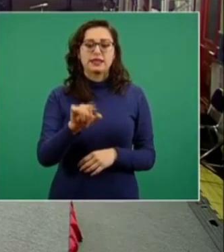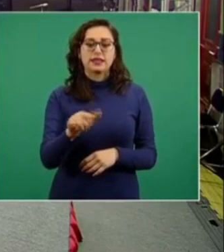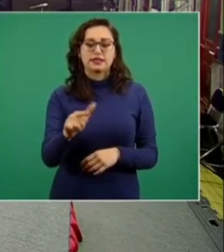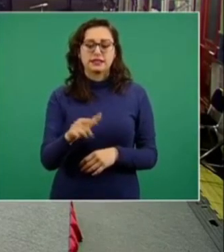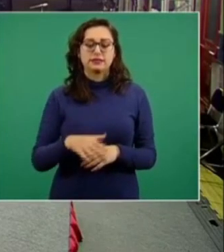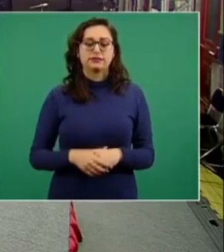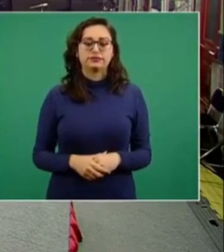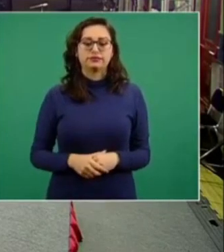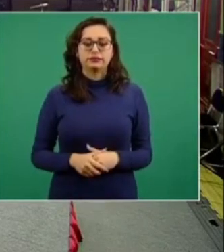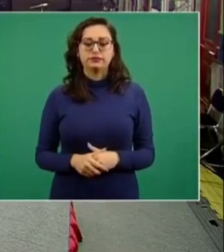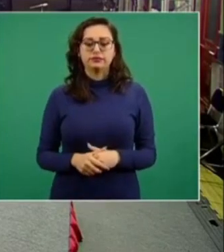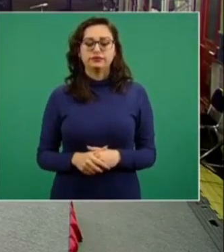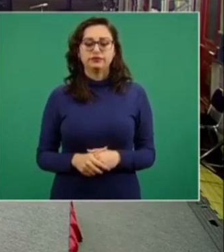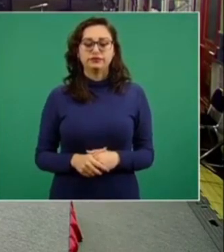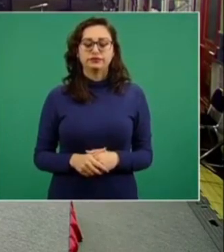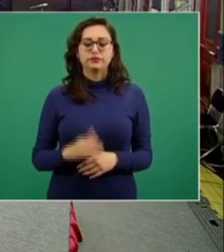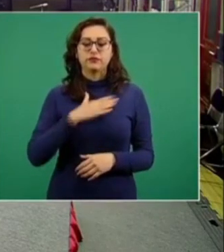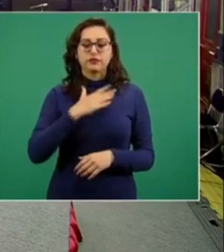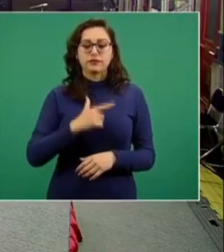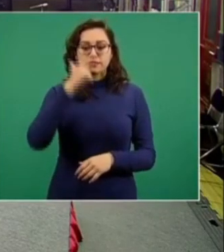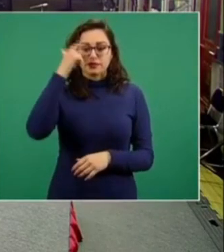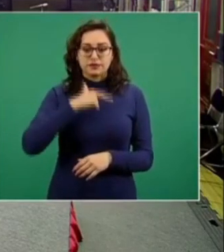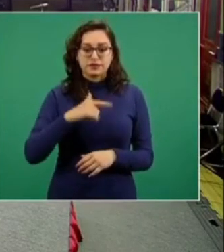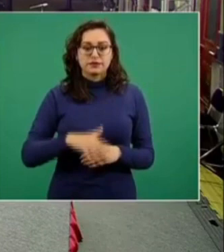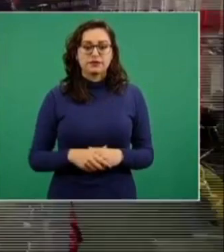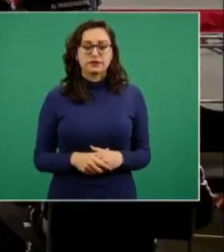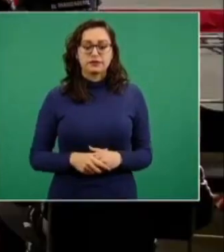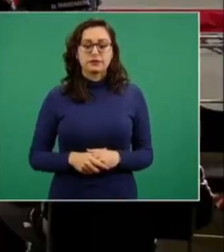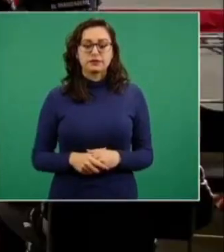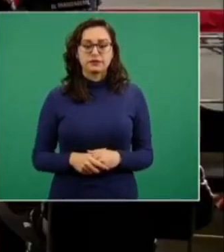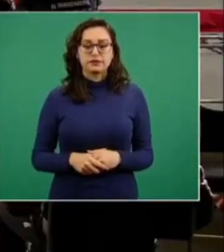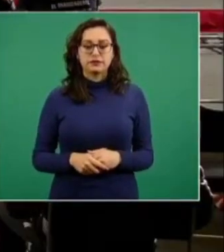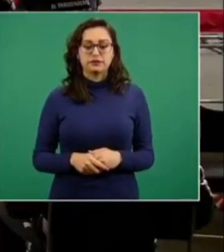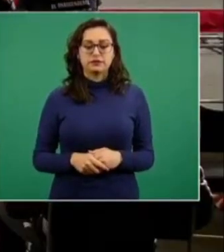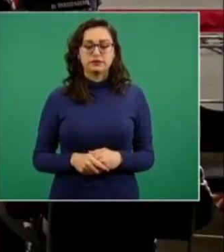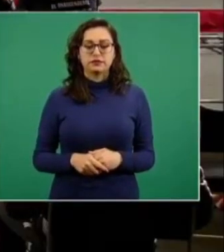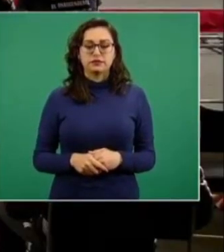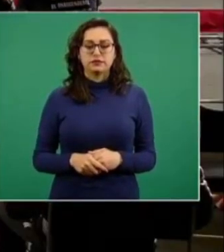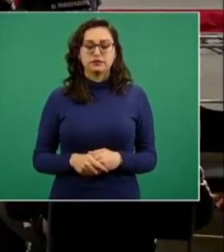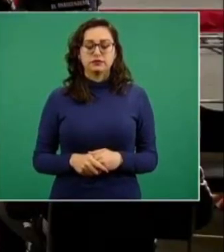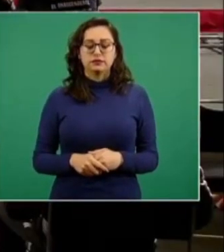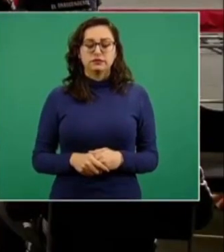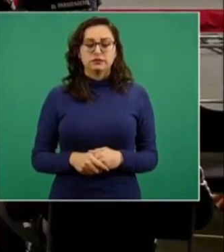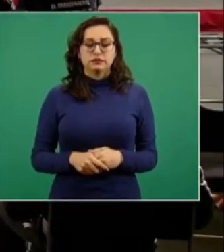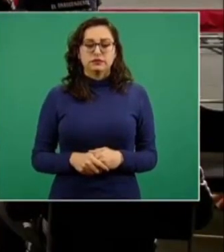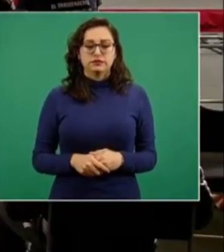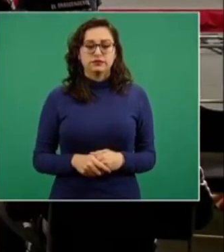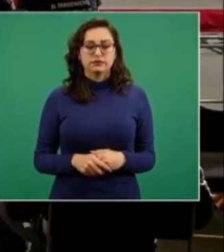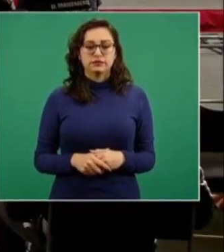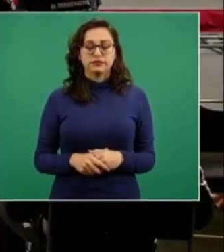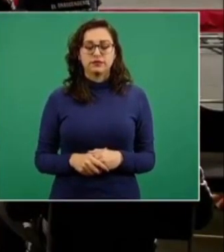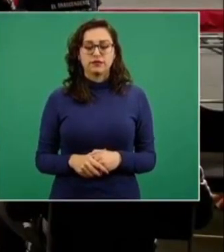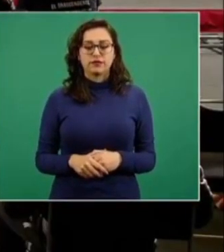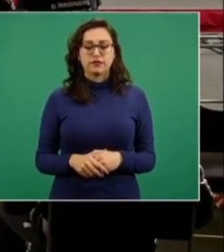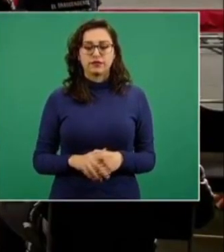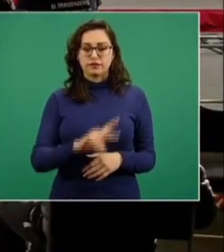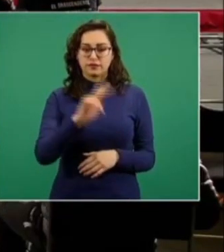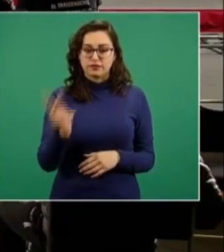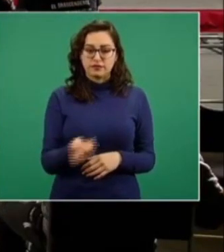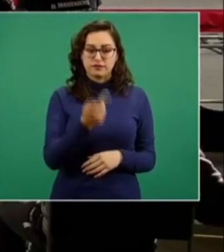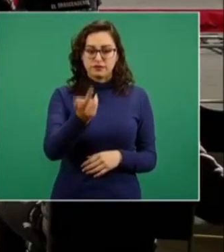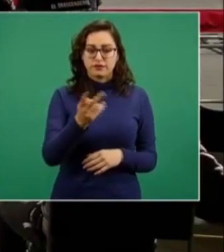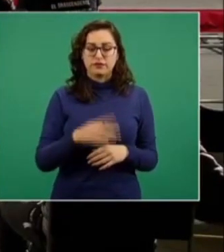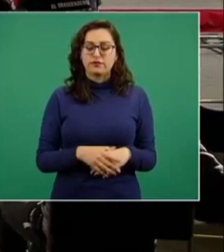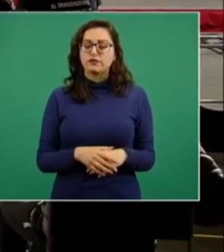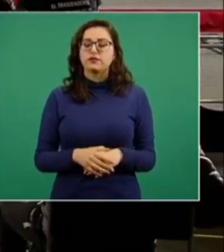doctor. Compañeros, muy buenas noches. Son 2 preguntas en una. Tiene que ver precisamente con la Organización Mundial